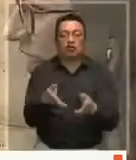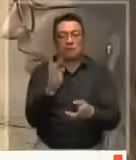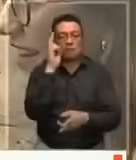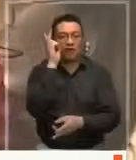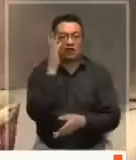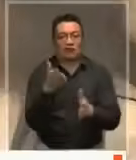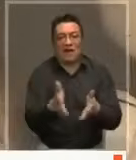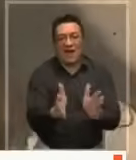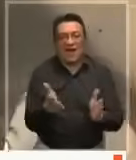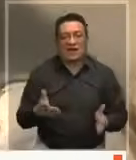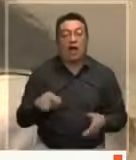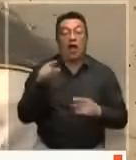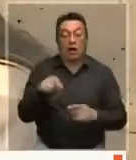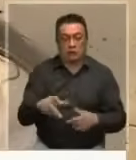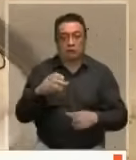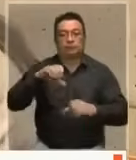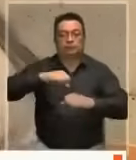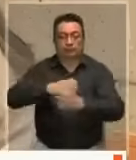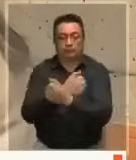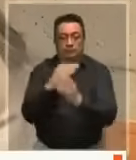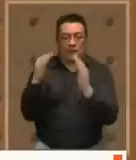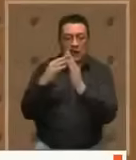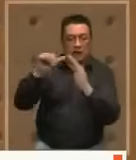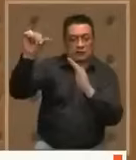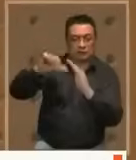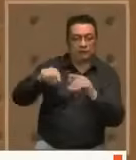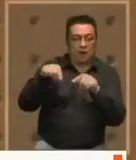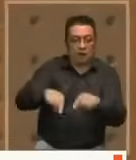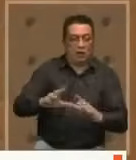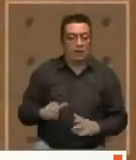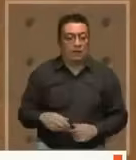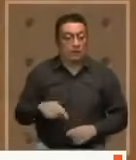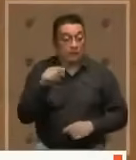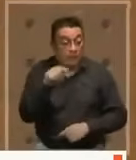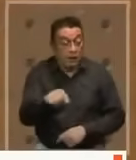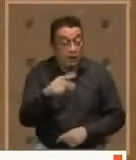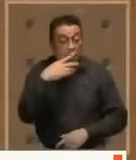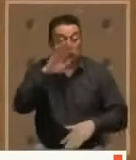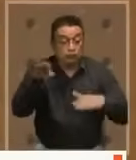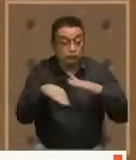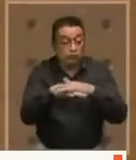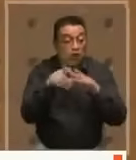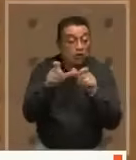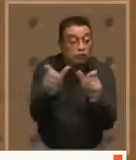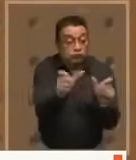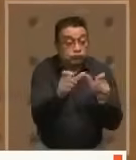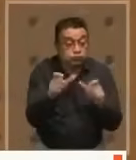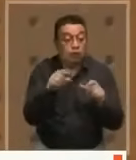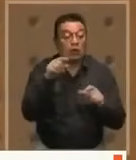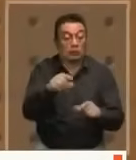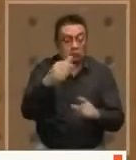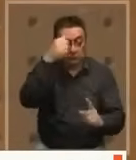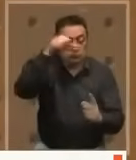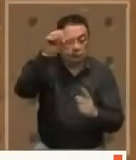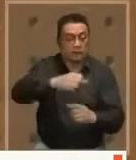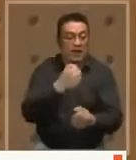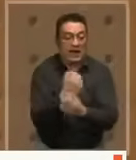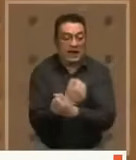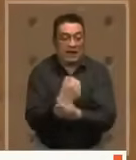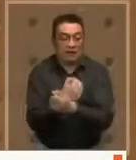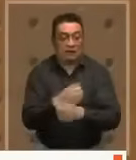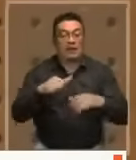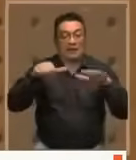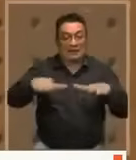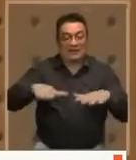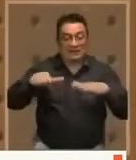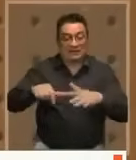la investigación con arresto domiciliario total. Será súper vigilada y controlada esta medida cautelar por el personal de carabineros de la 16